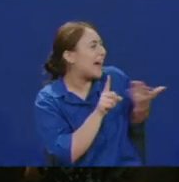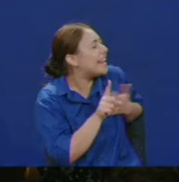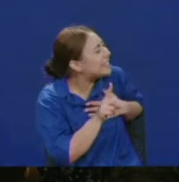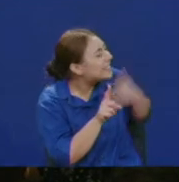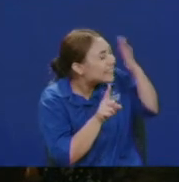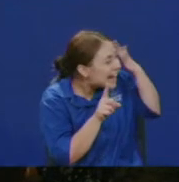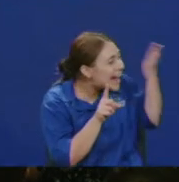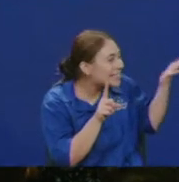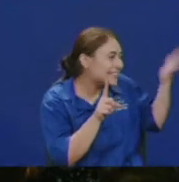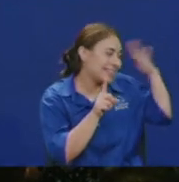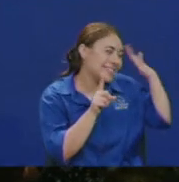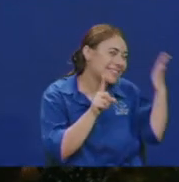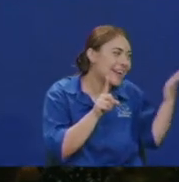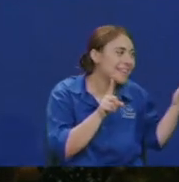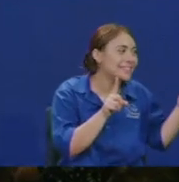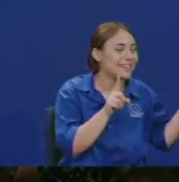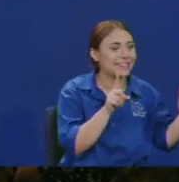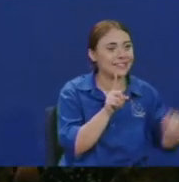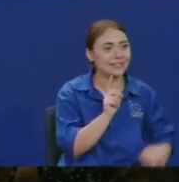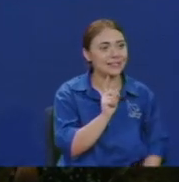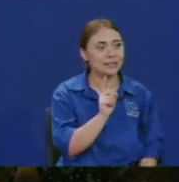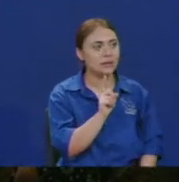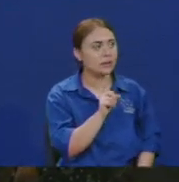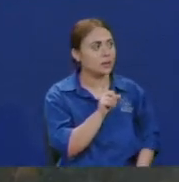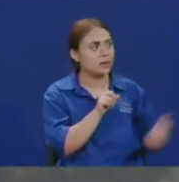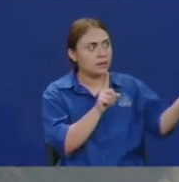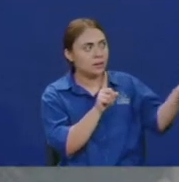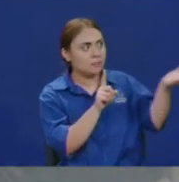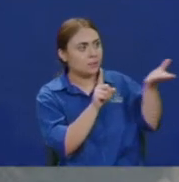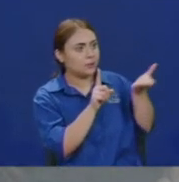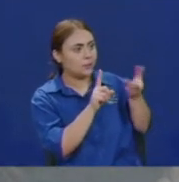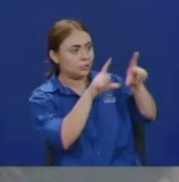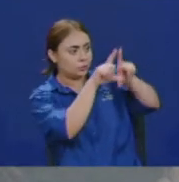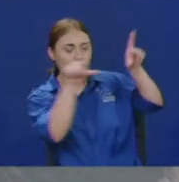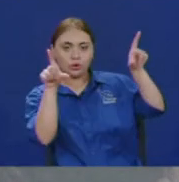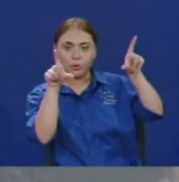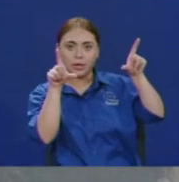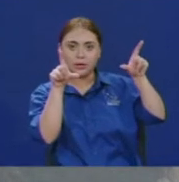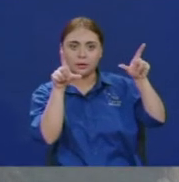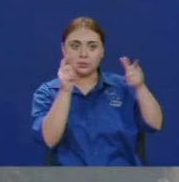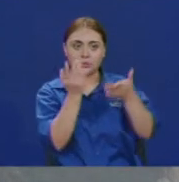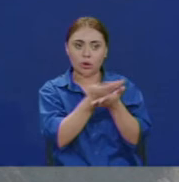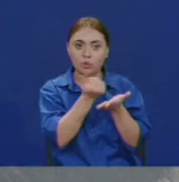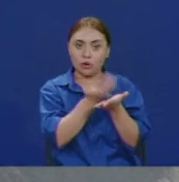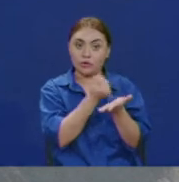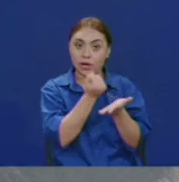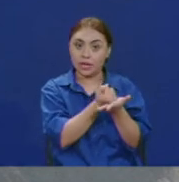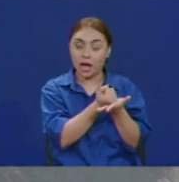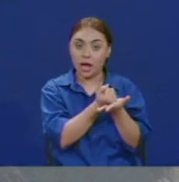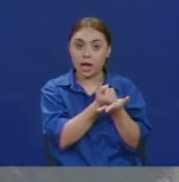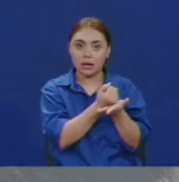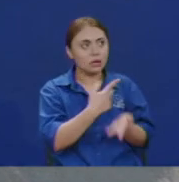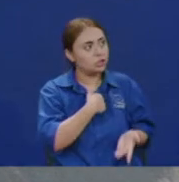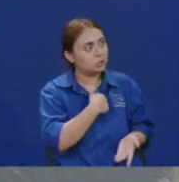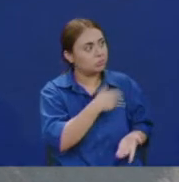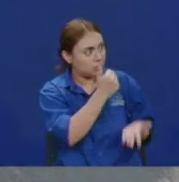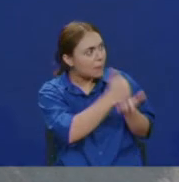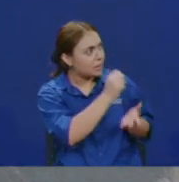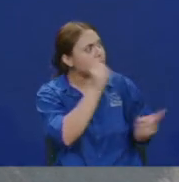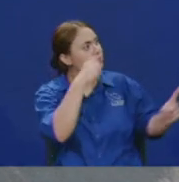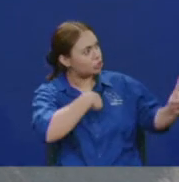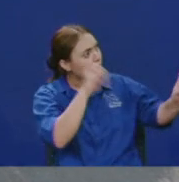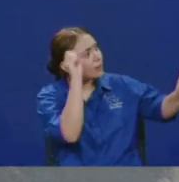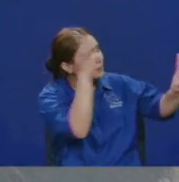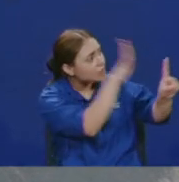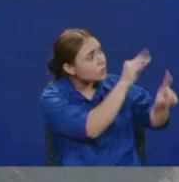El pastor me dio un sobre, me dijo: hermano, aquí hay una ofrenda. Amén, yo te bendigo en el nombre